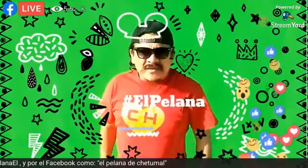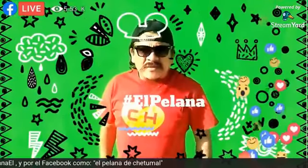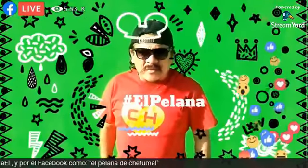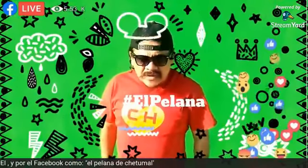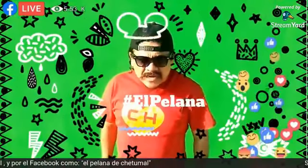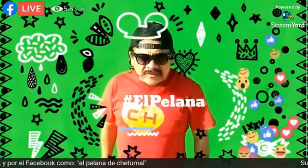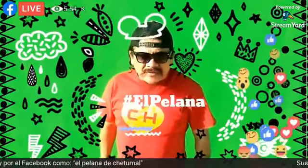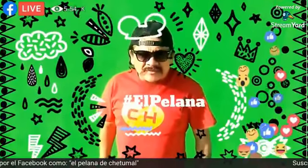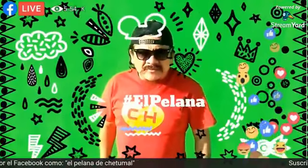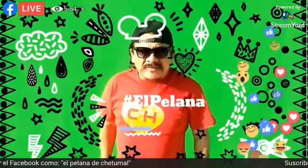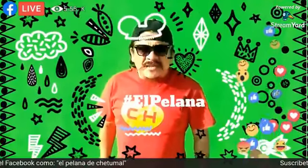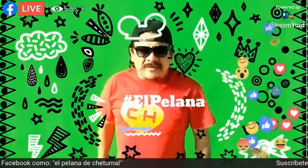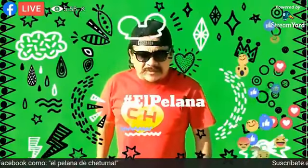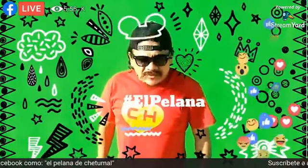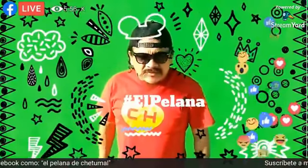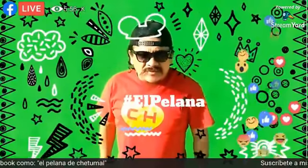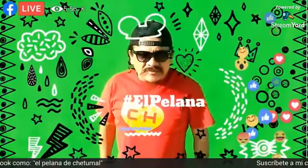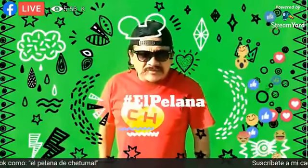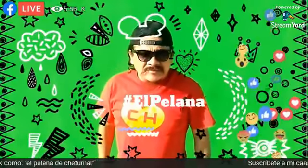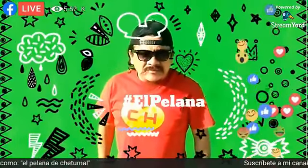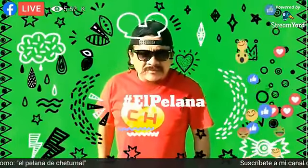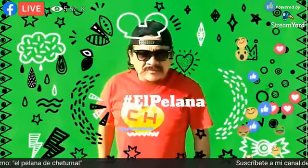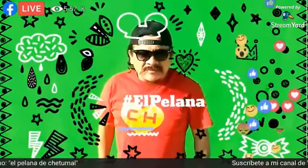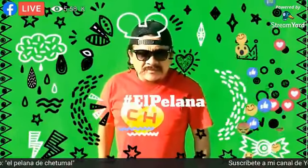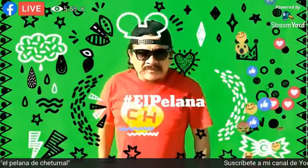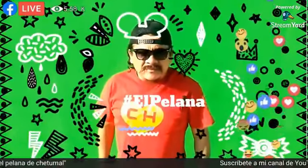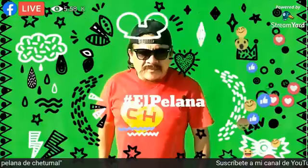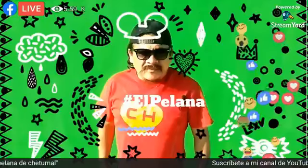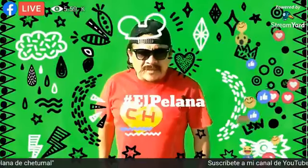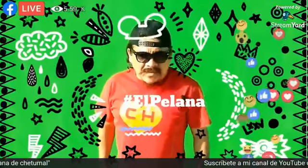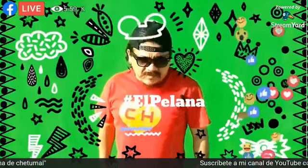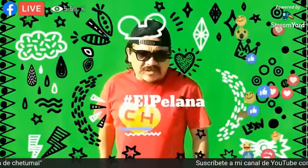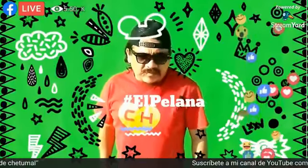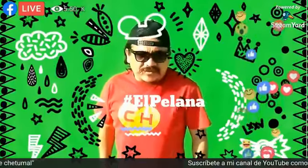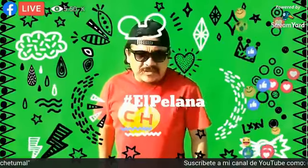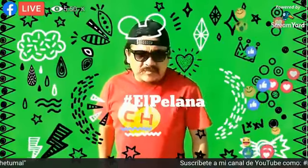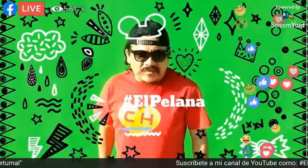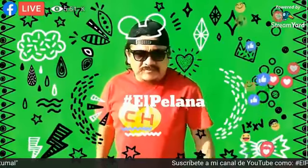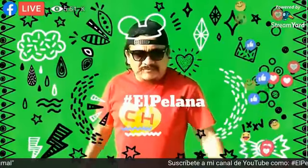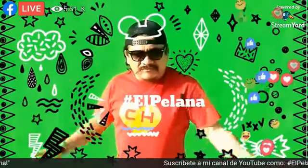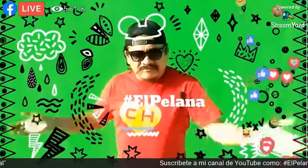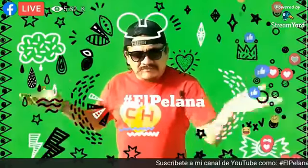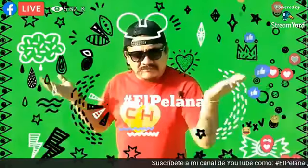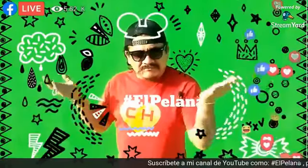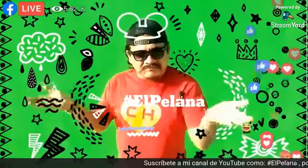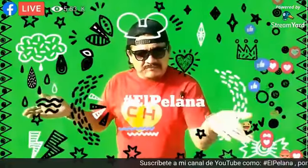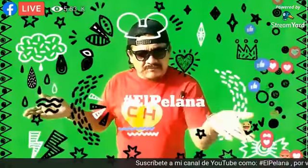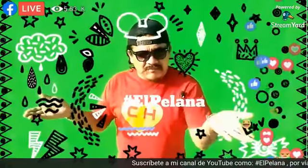juez, jurado y verdugo que el mismo tiempo.